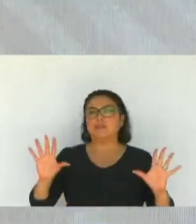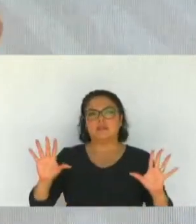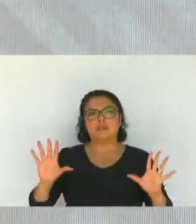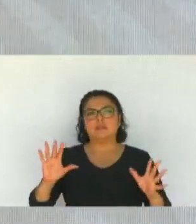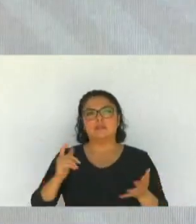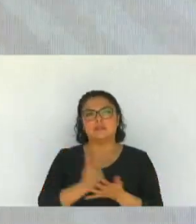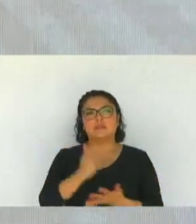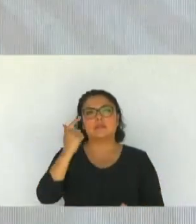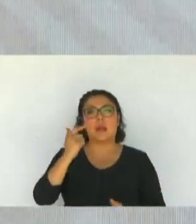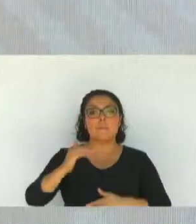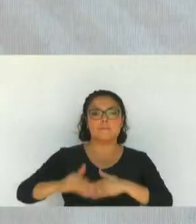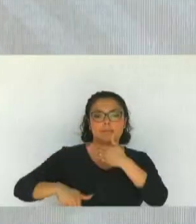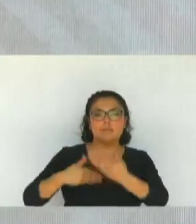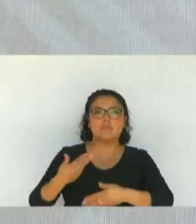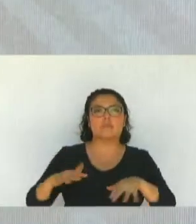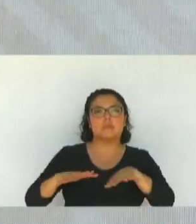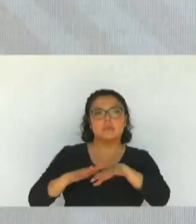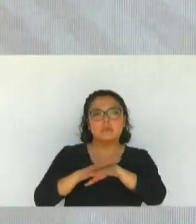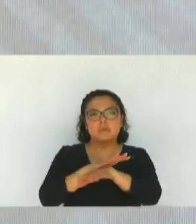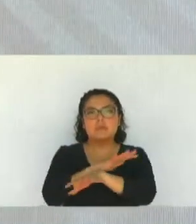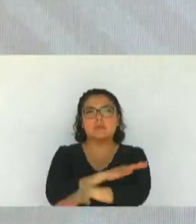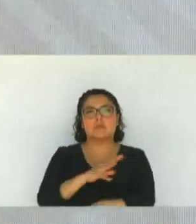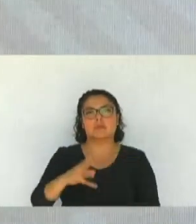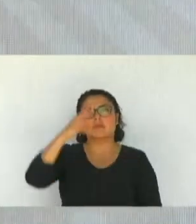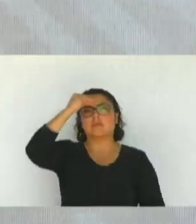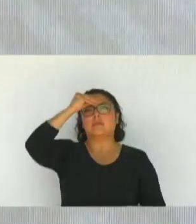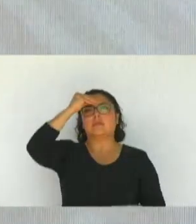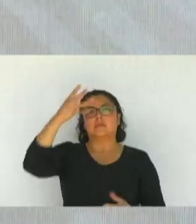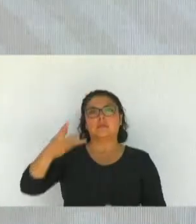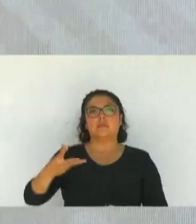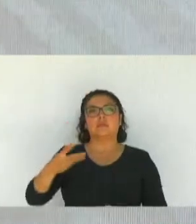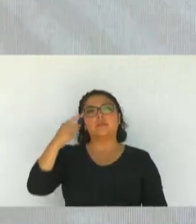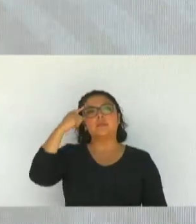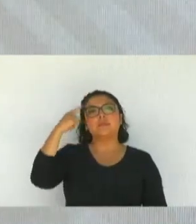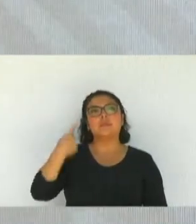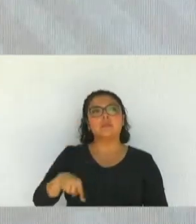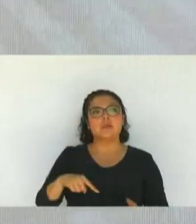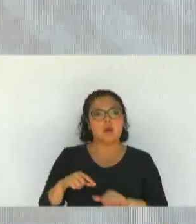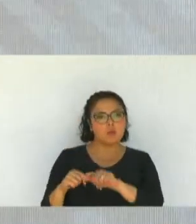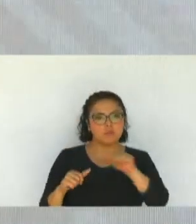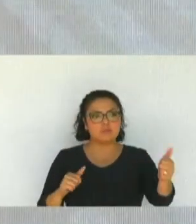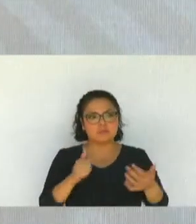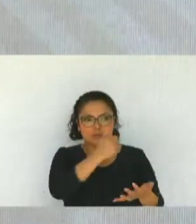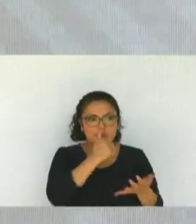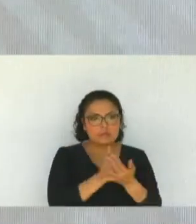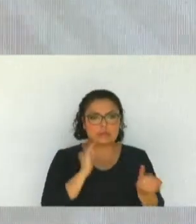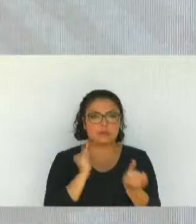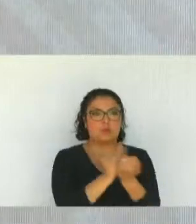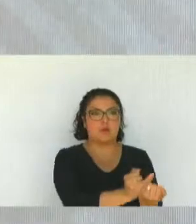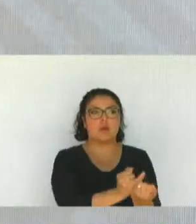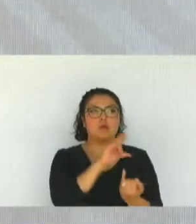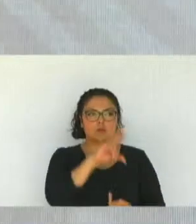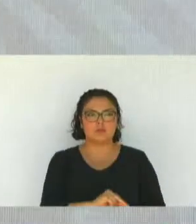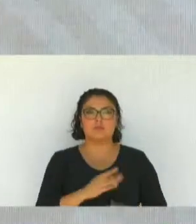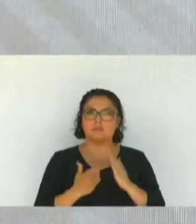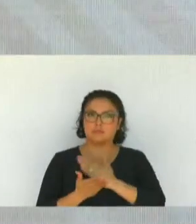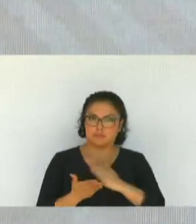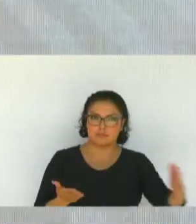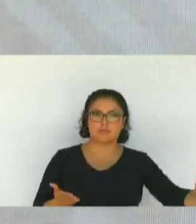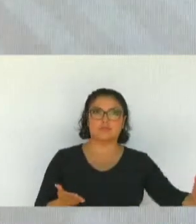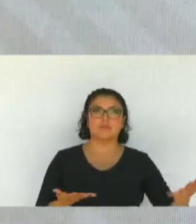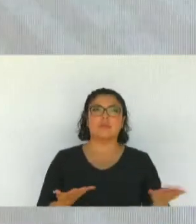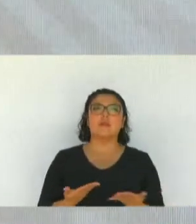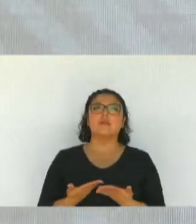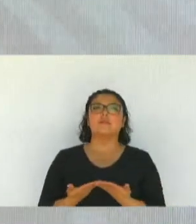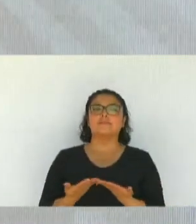el aprendizaje inmediato que evitó que eso ocurriera en algún otro lugar. Pero de lo que hagamos en estos